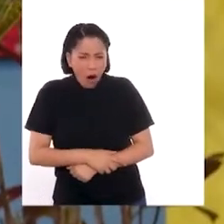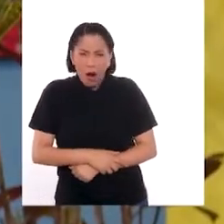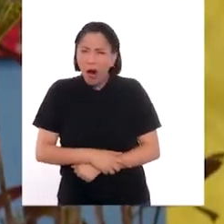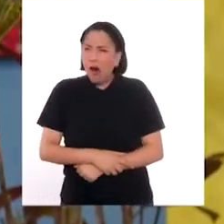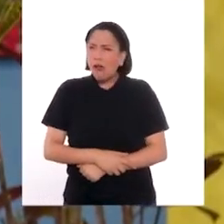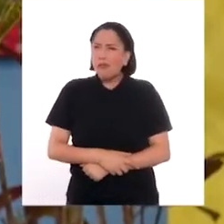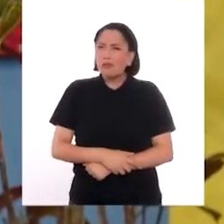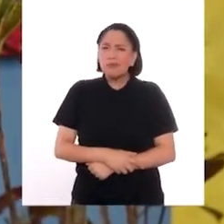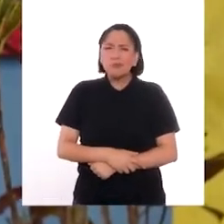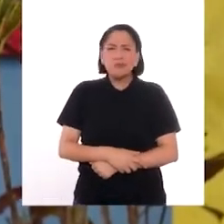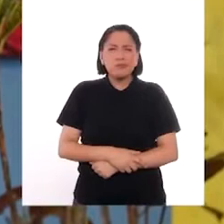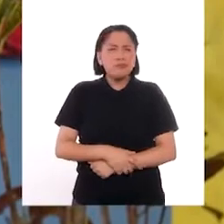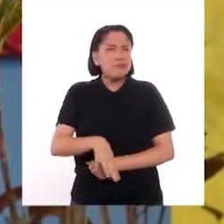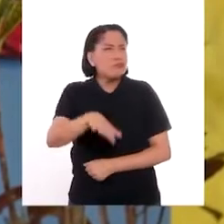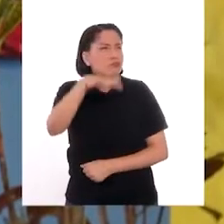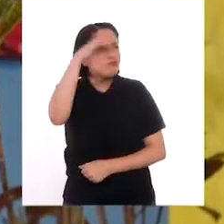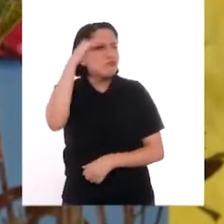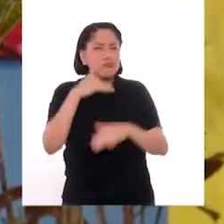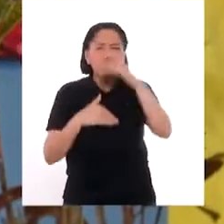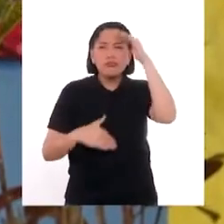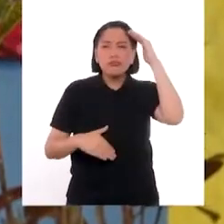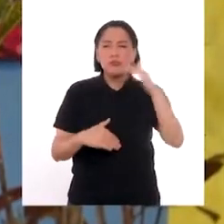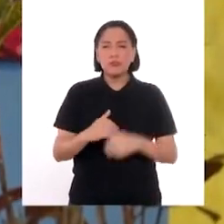¡Ja! ¡Ja!